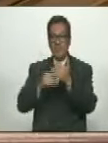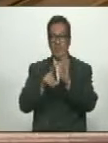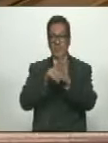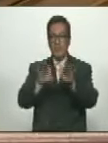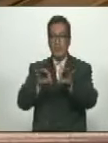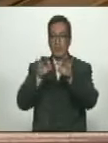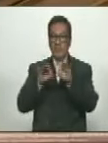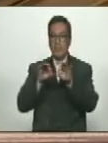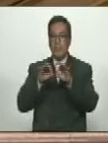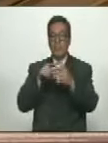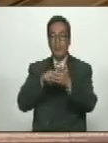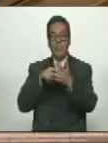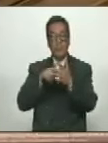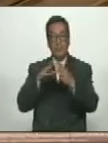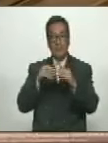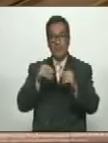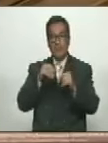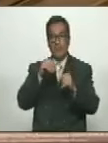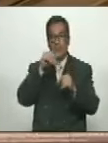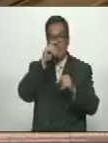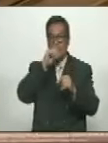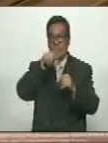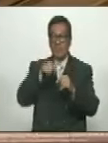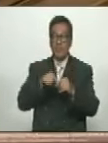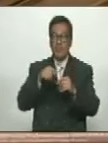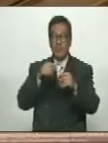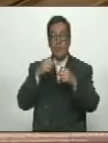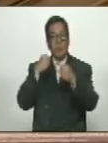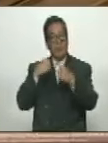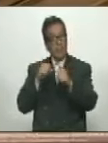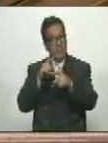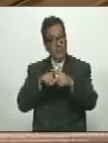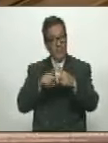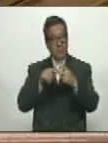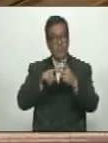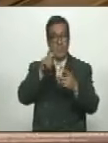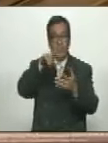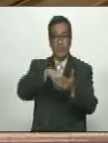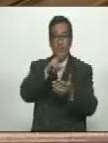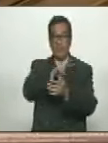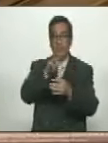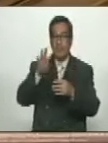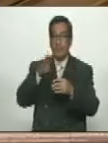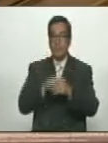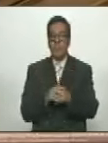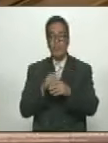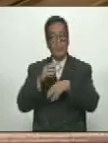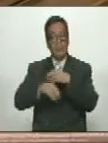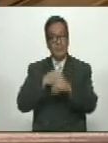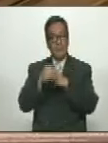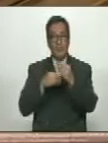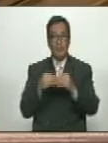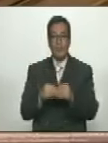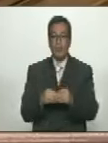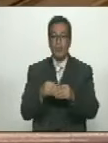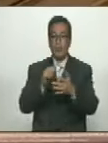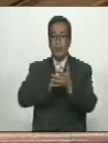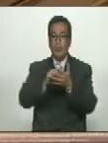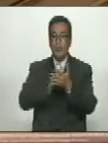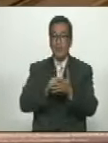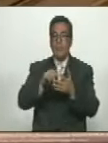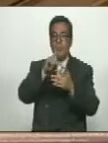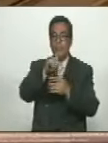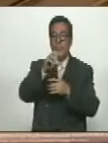Ley Especial De Endeudamiento Anual Para El Ejercicio Económico Financiero 2024 De Conformidad Con Lo Establecido En El